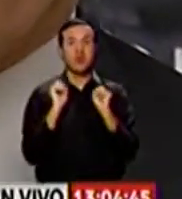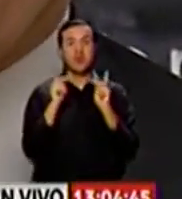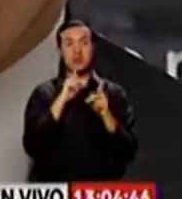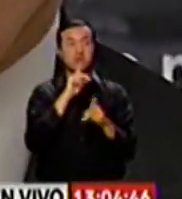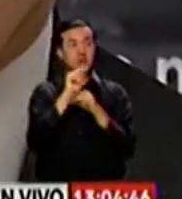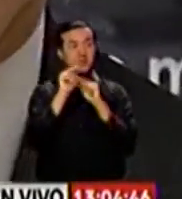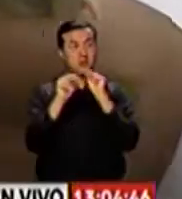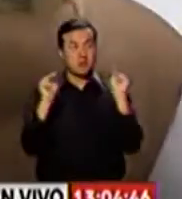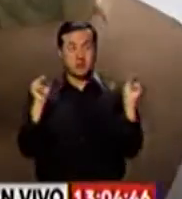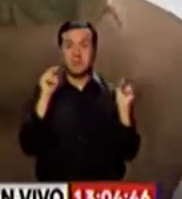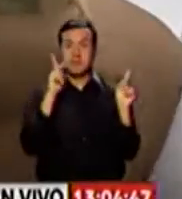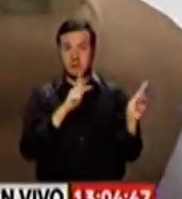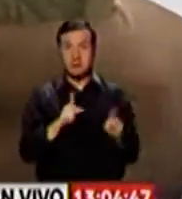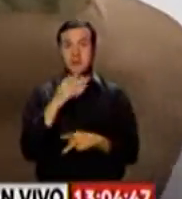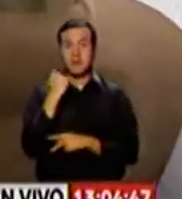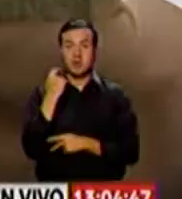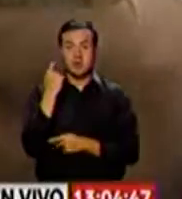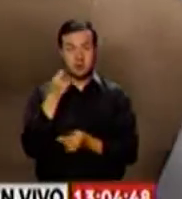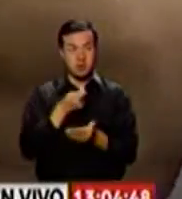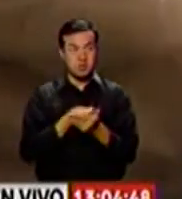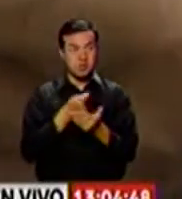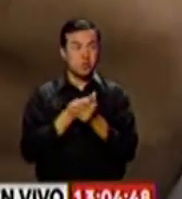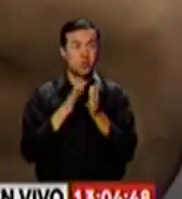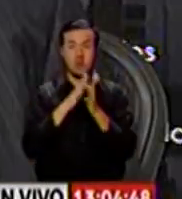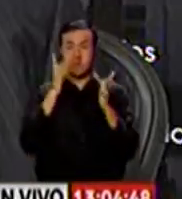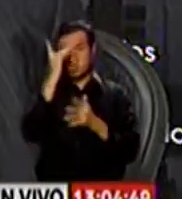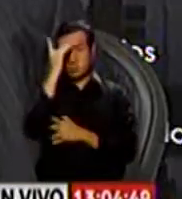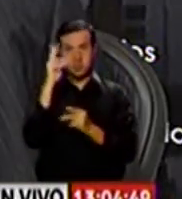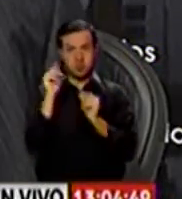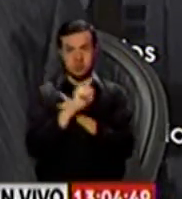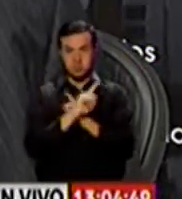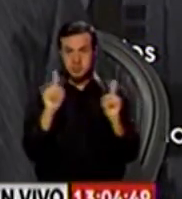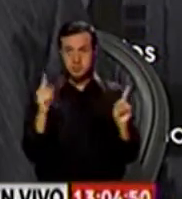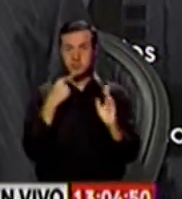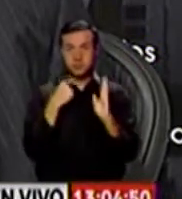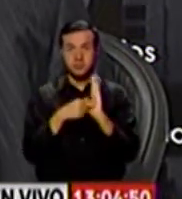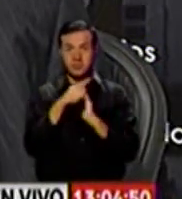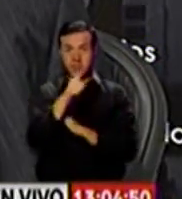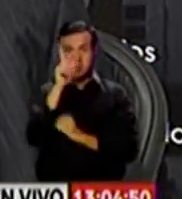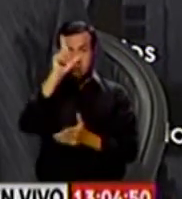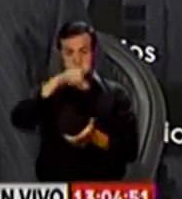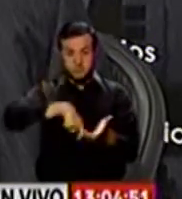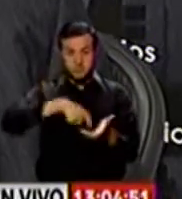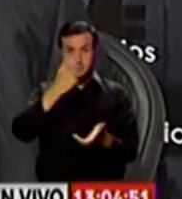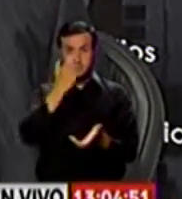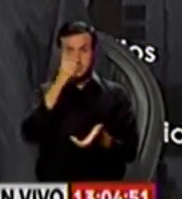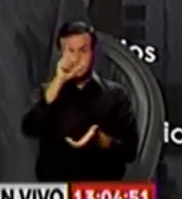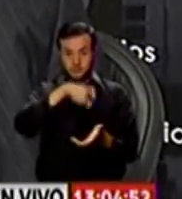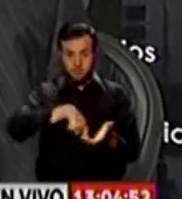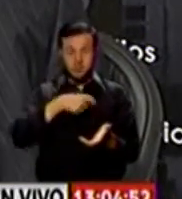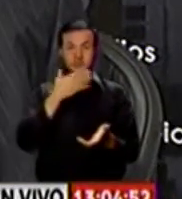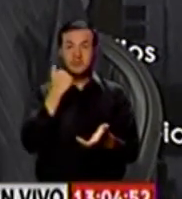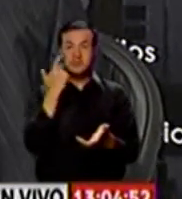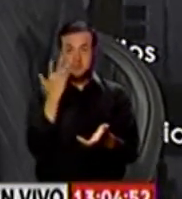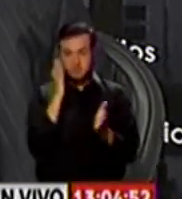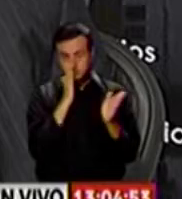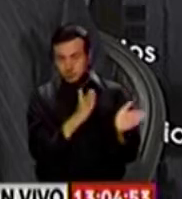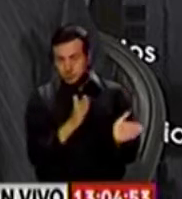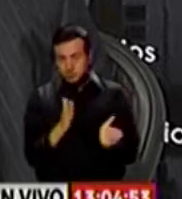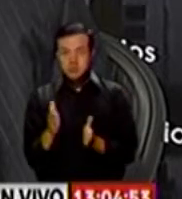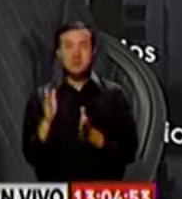para planificar mejor los gastos y no adquirir más deudas. Que cuando usted usa su tarjeta de crédito, debe hacerlo dentro